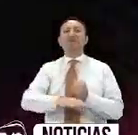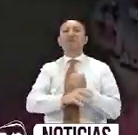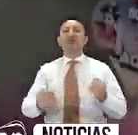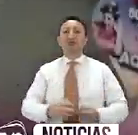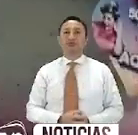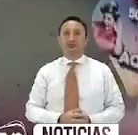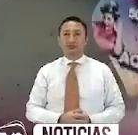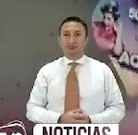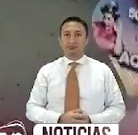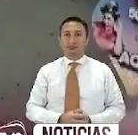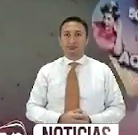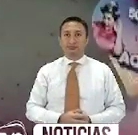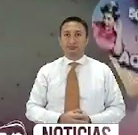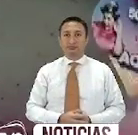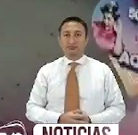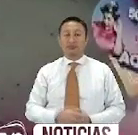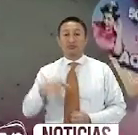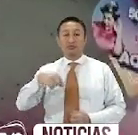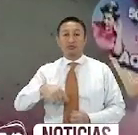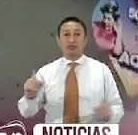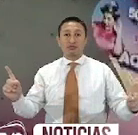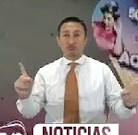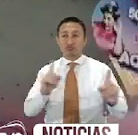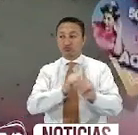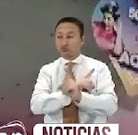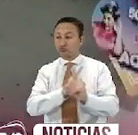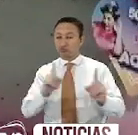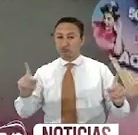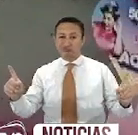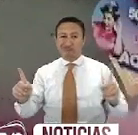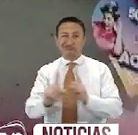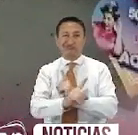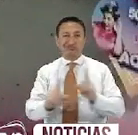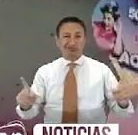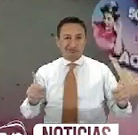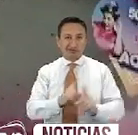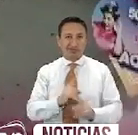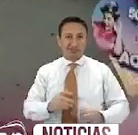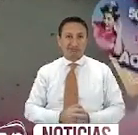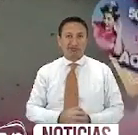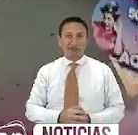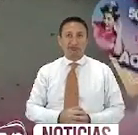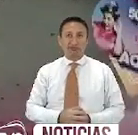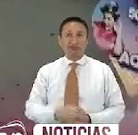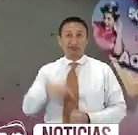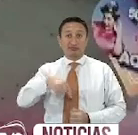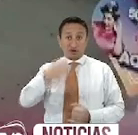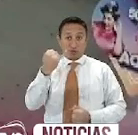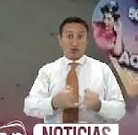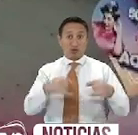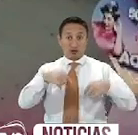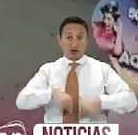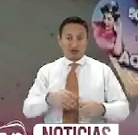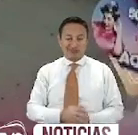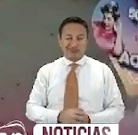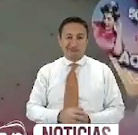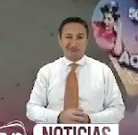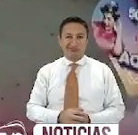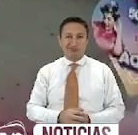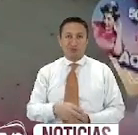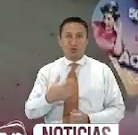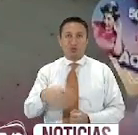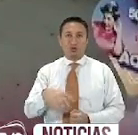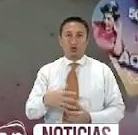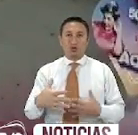robar. Pasaron y repasaron con pinches, campaneros y ejecutores directos, hasta que al final la experiencia fue de miedo.